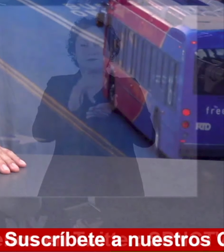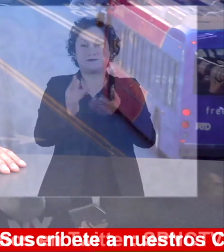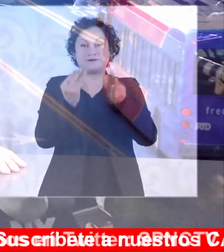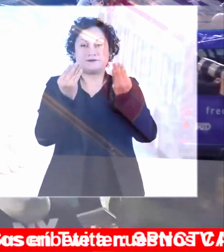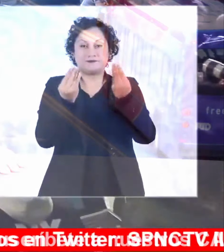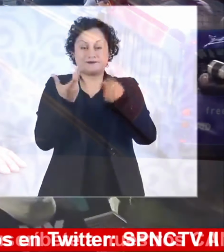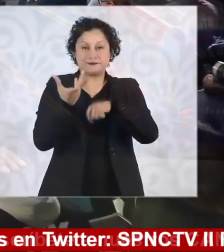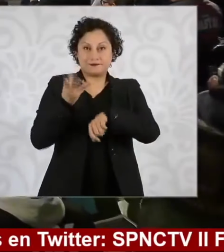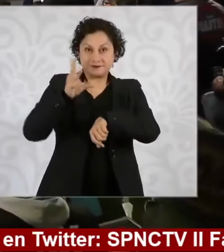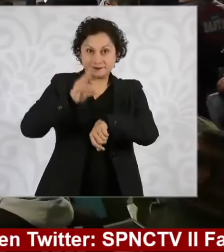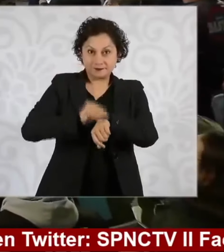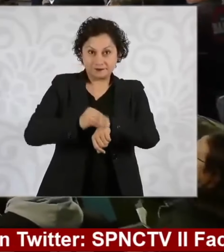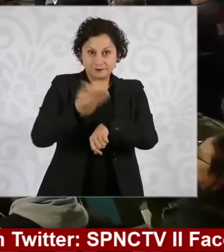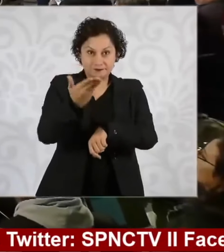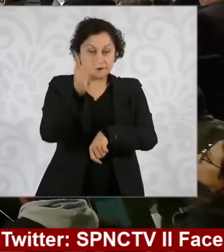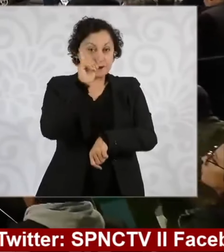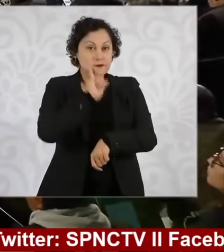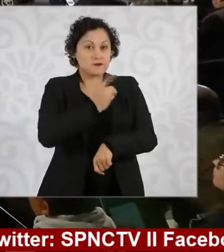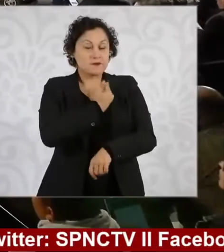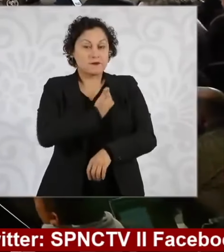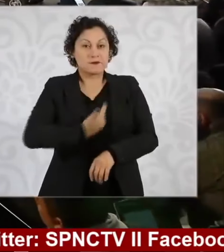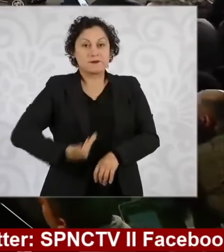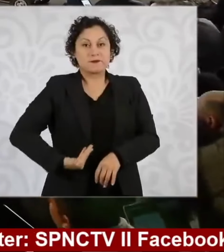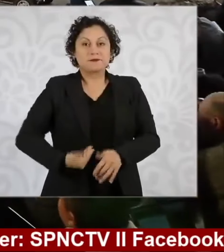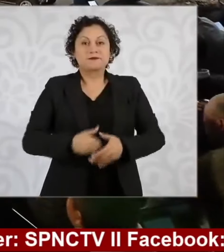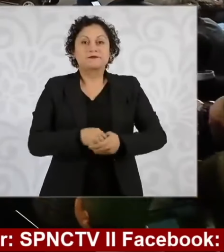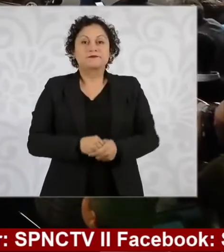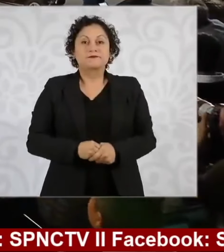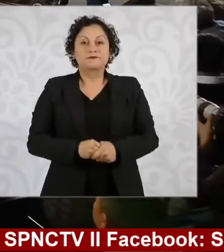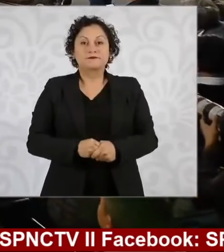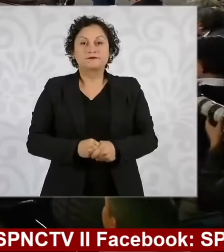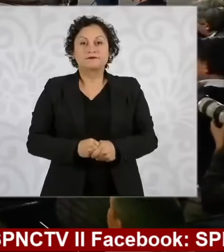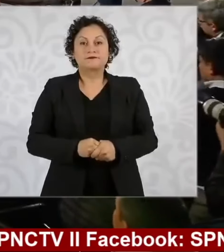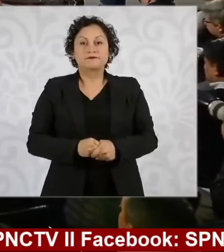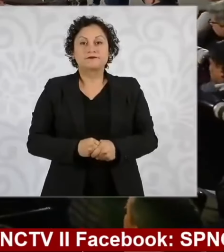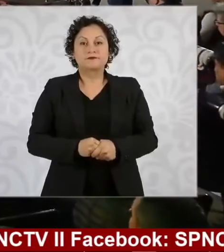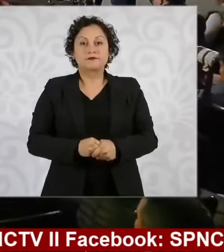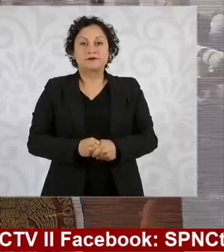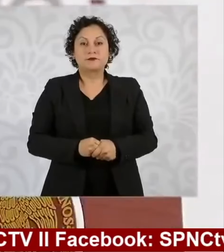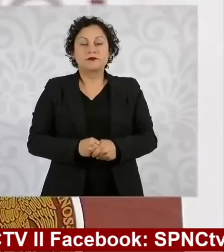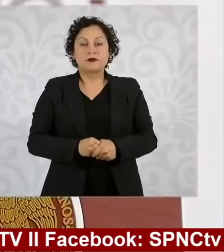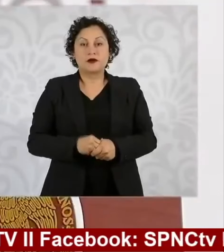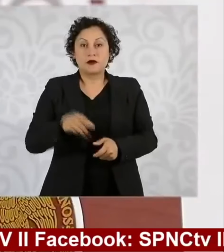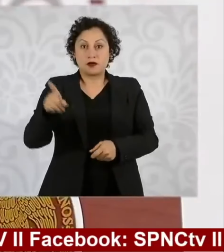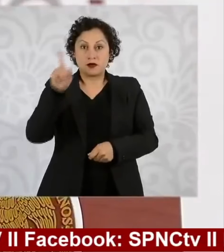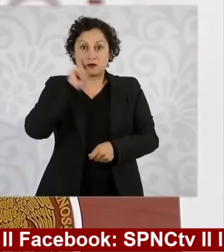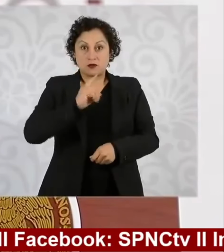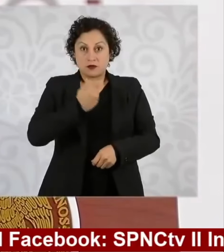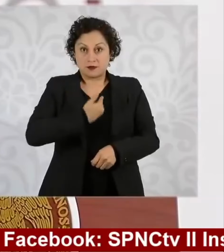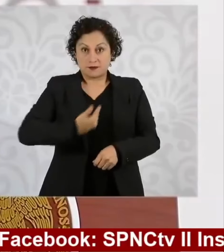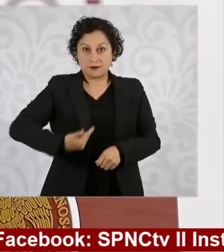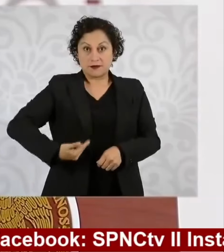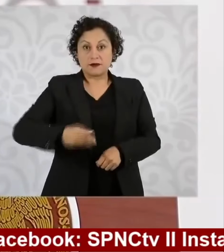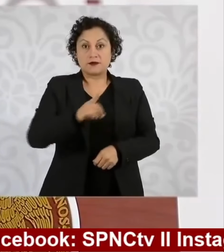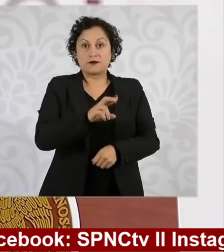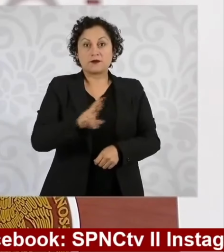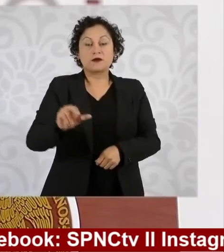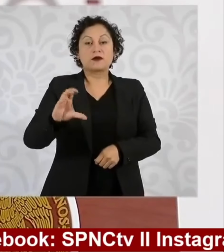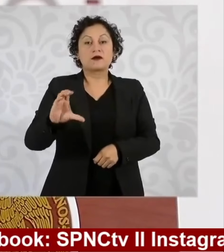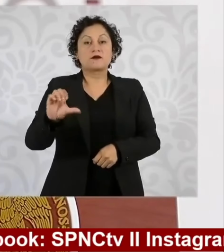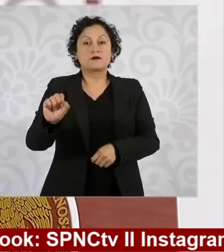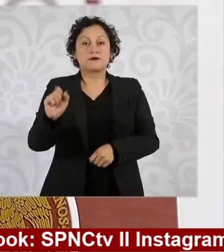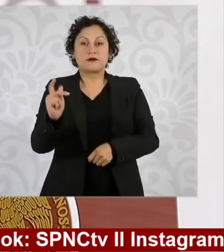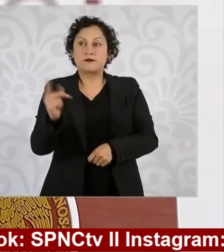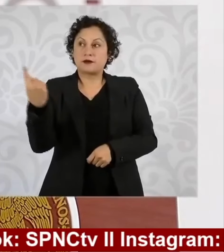conocer presidenta estamos cumpliendo con la instrucción de la presidenta doora Claudia va un Pardo